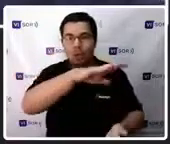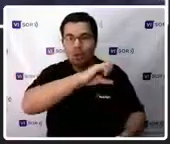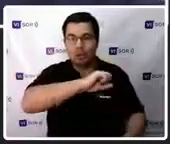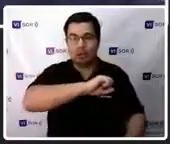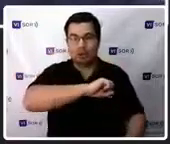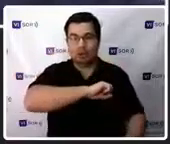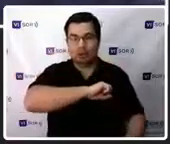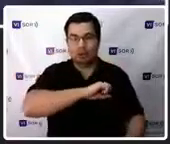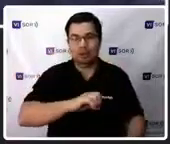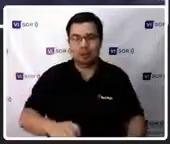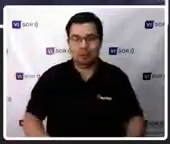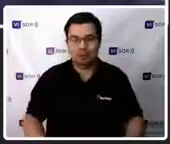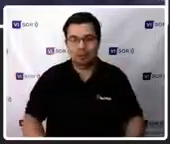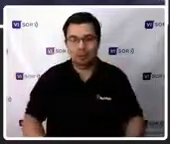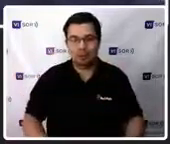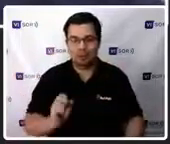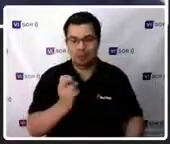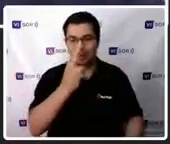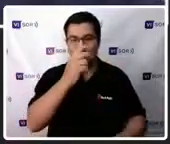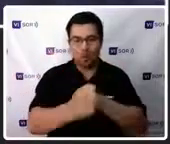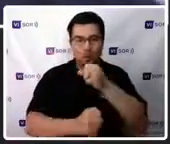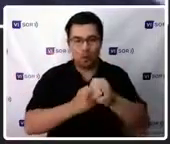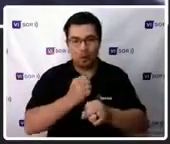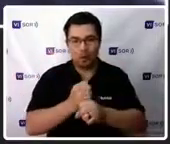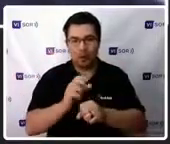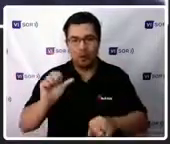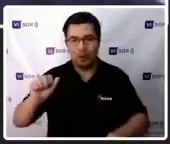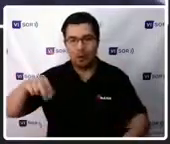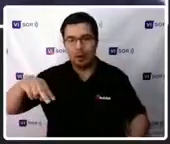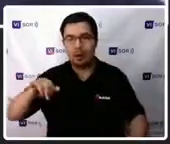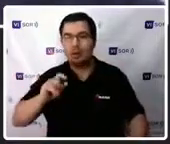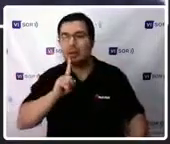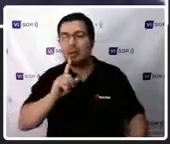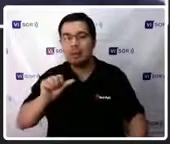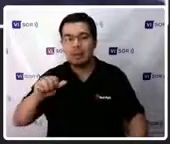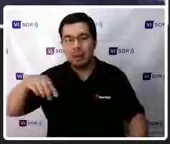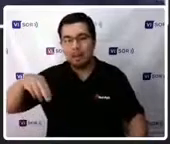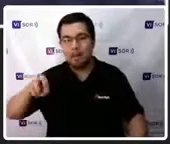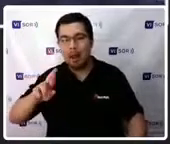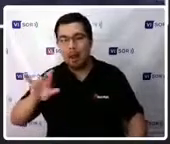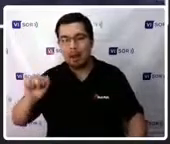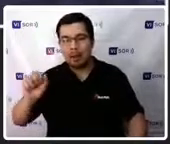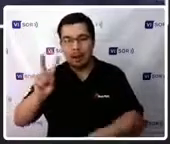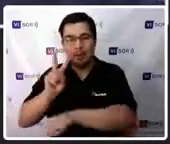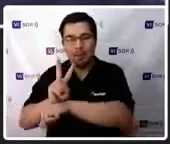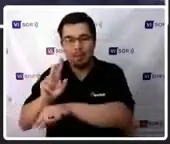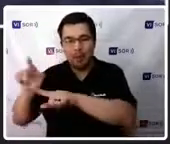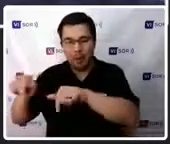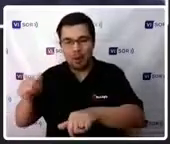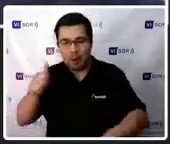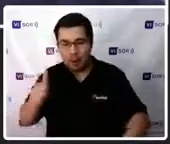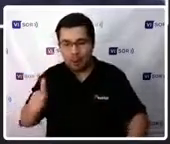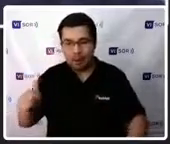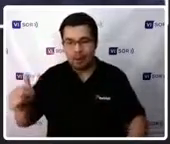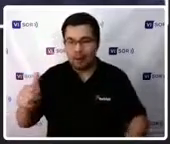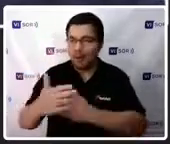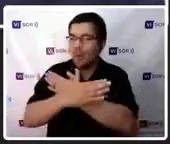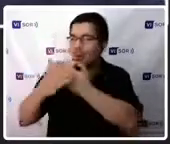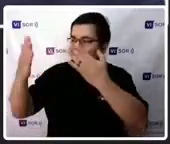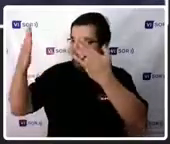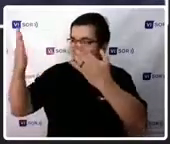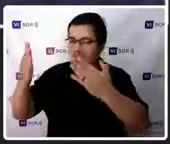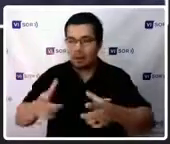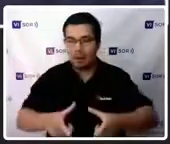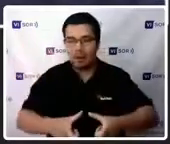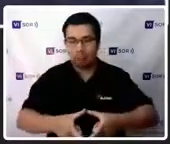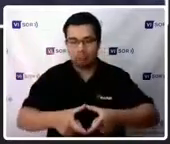María, y profe y ahora directora, y así que le paso a mandar un saludo grande, y llegamos a la torre de control, yo no lo voy a creer, así,